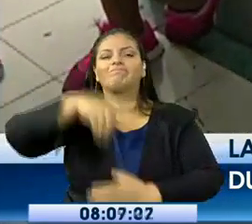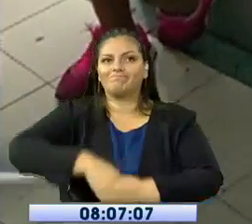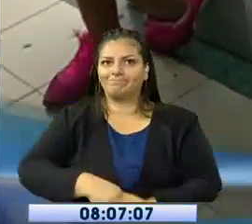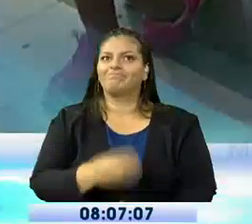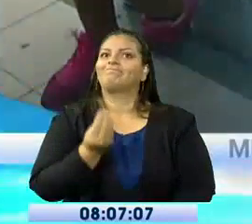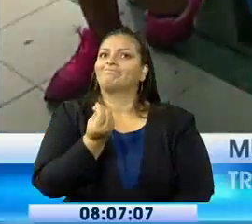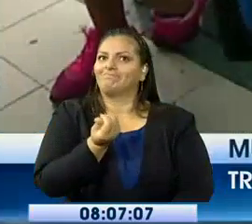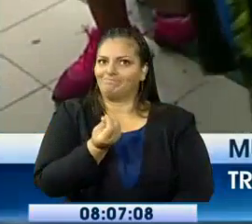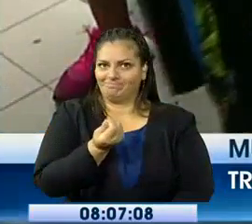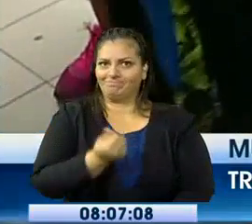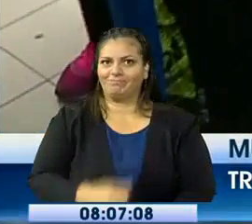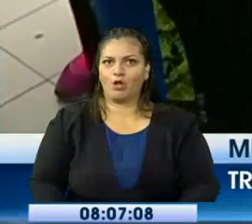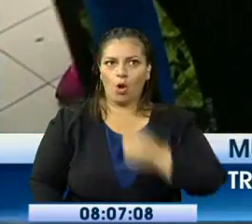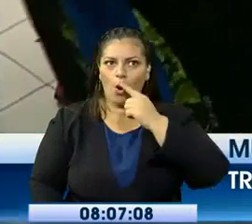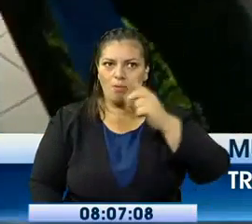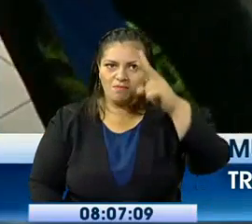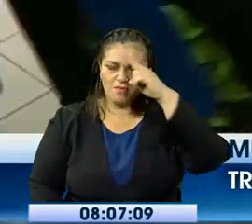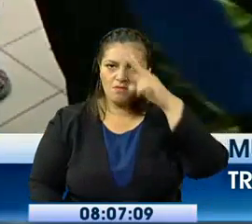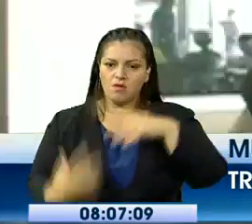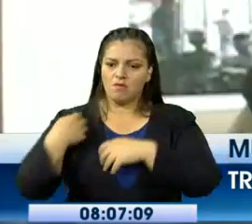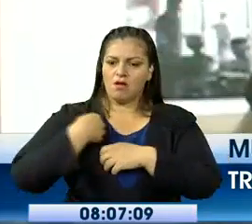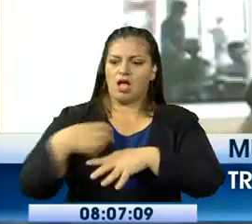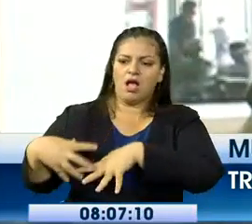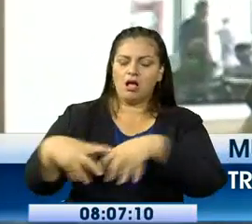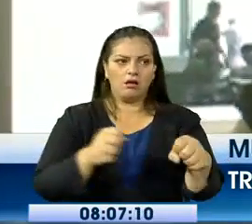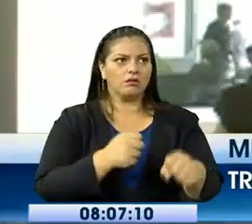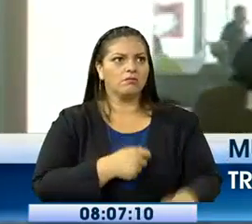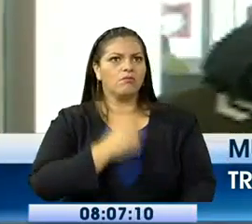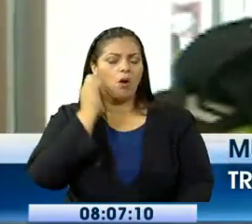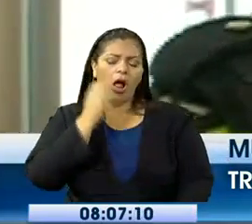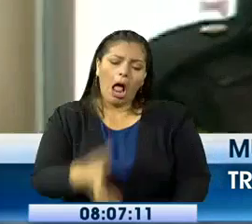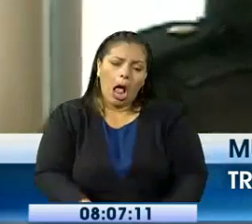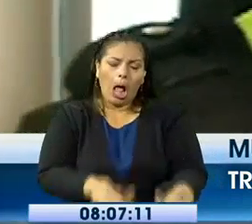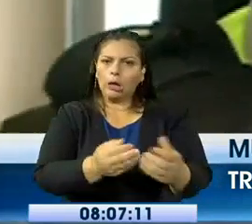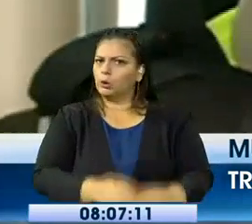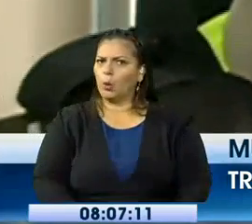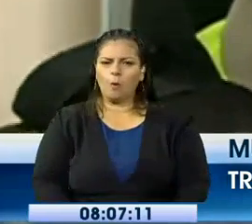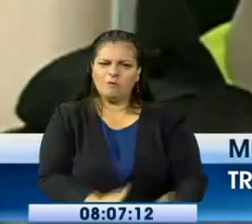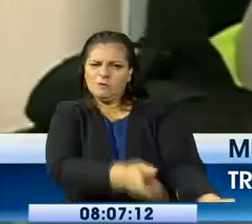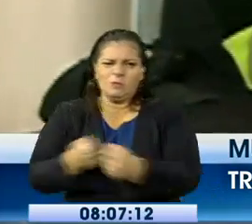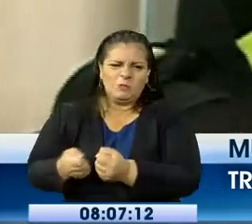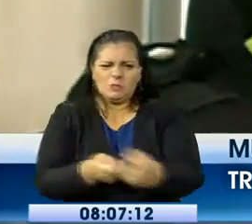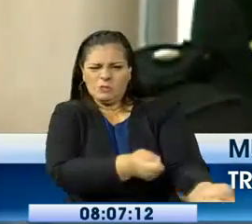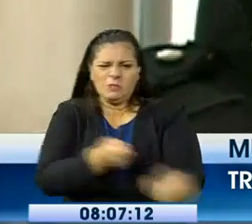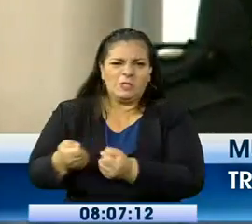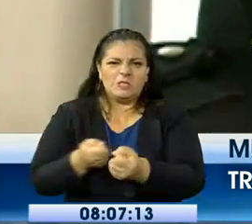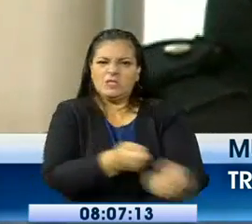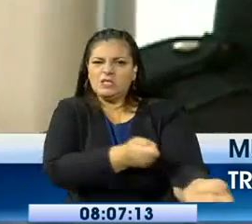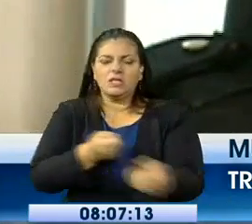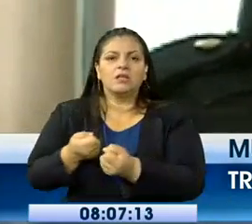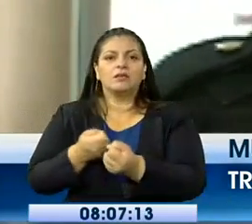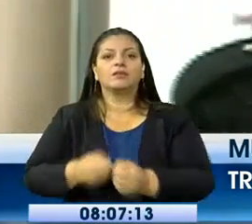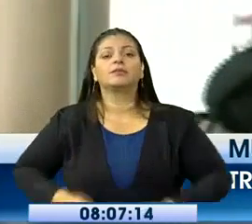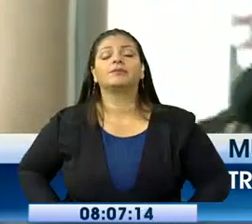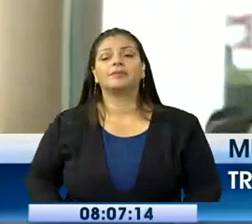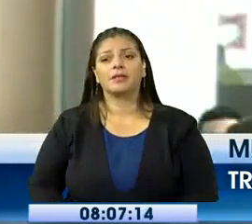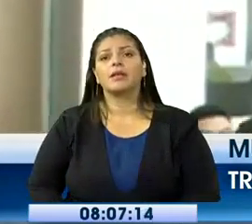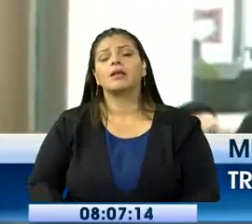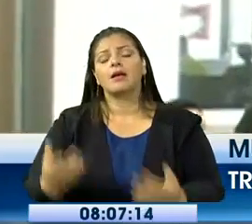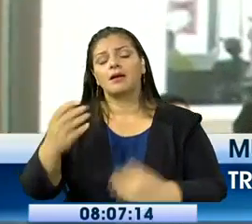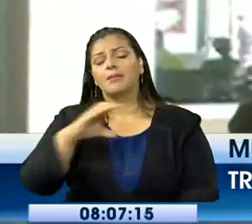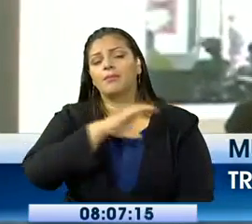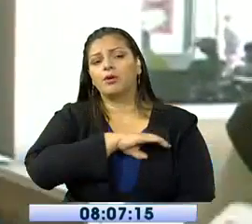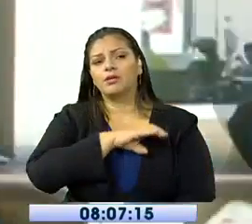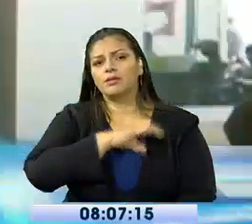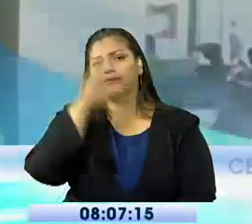sujeto y junto a él fue esposado el conductor. Al ciudadano que se encontraba como pasajero se le encontró como evidencia la cartera de la señora,